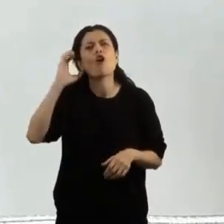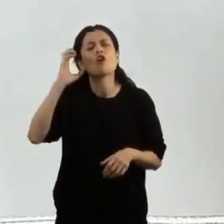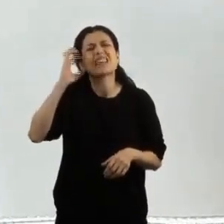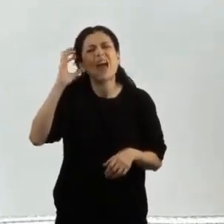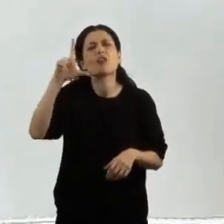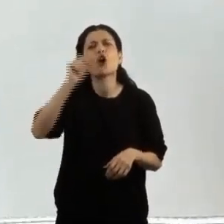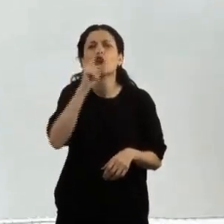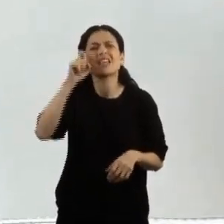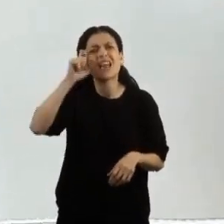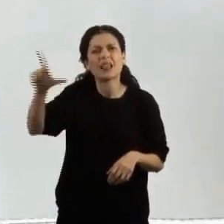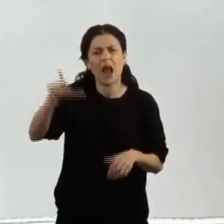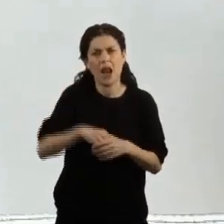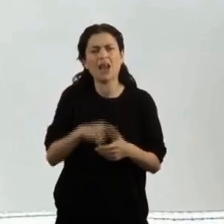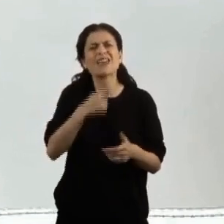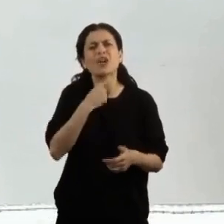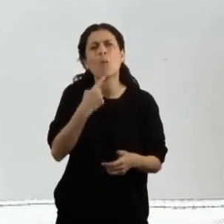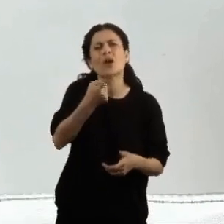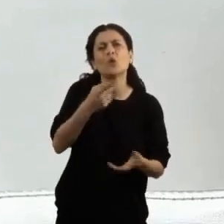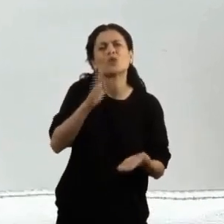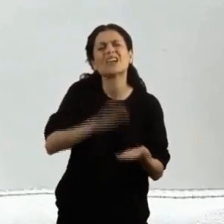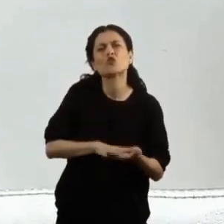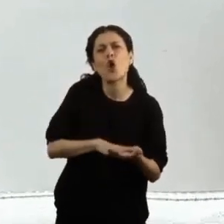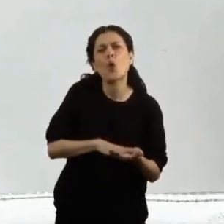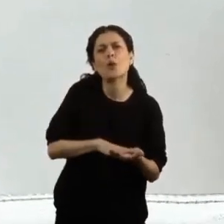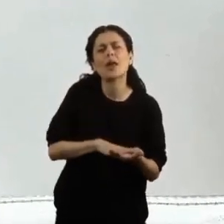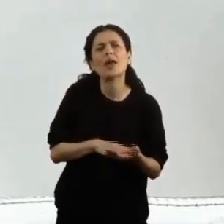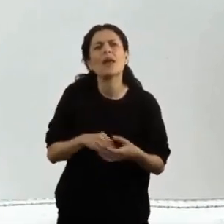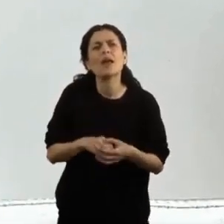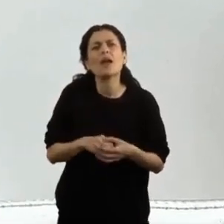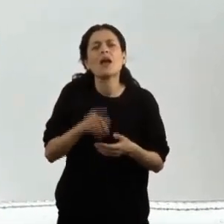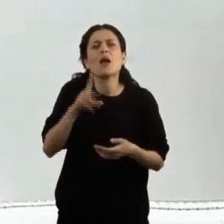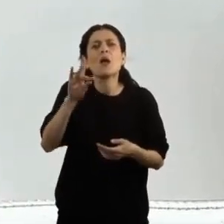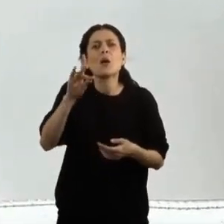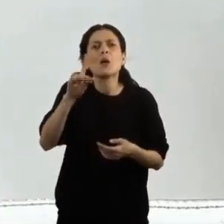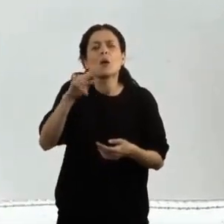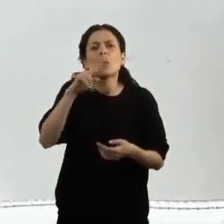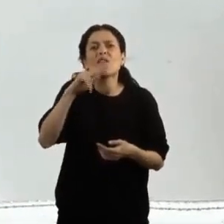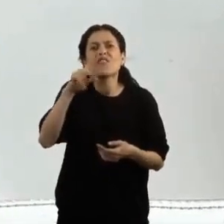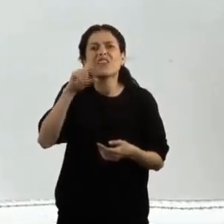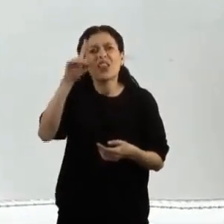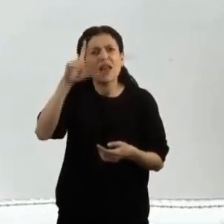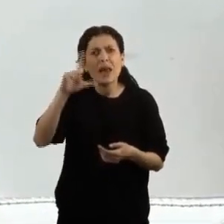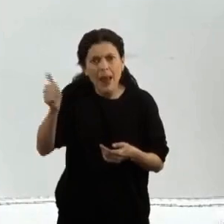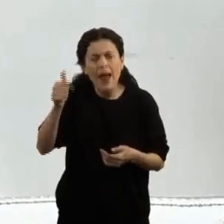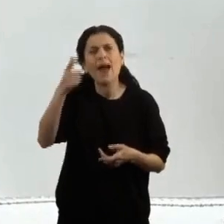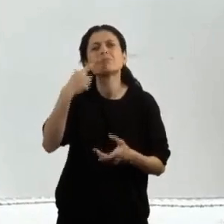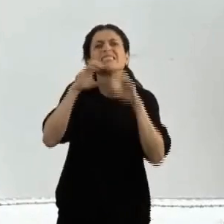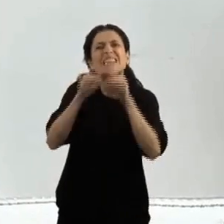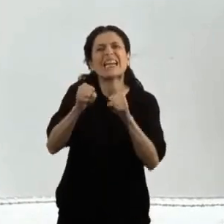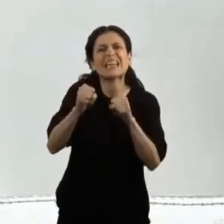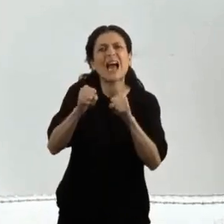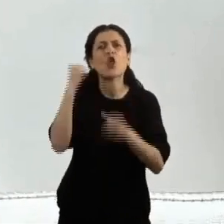Continental. Le quería consultar con respecto a la salida de Vilela, el secretario de Bioeconomía. Ahora la secretaría